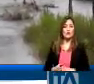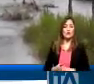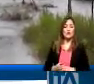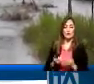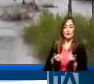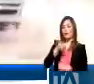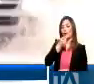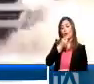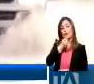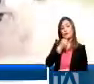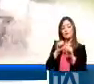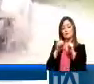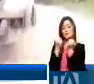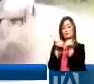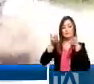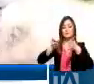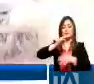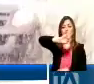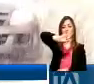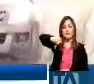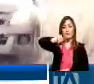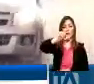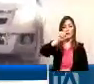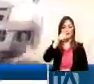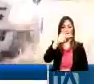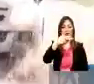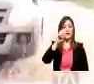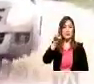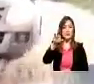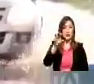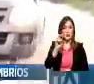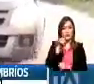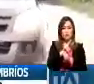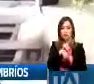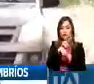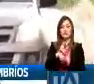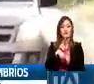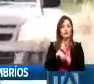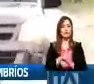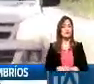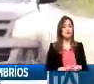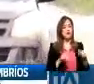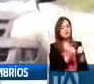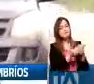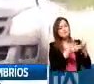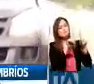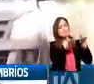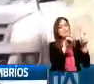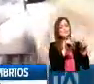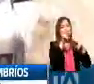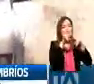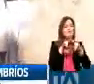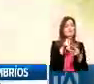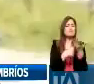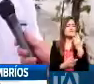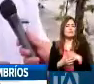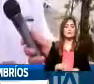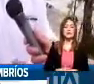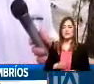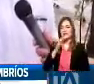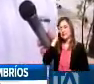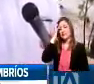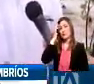justamente con el asambleísta Elías Hachero, quien se encuentra también realizando una revisión. Asambleísta, ¿qué es lo que se ha podido verificar hasta el momento? Bueno, es preocupante lo que